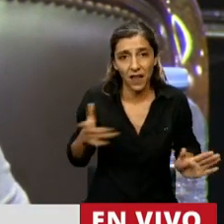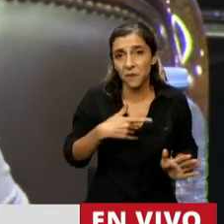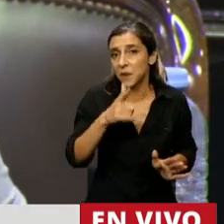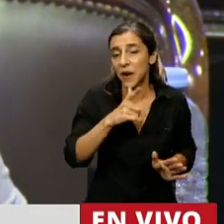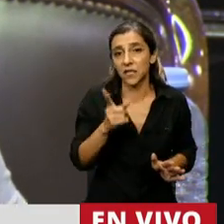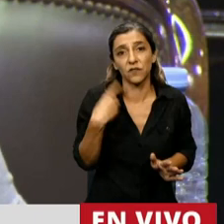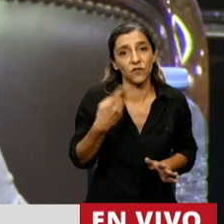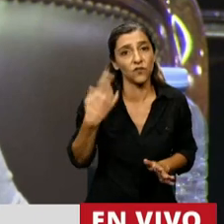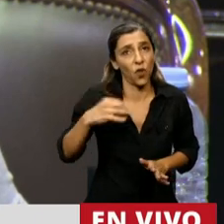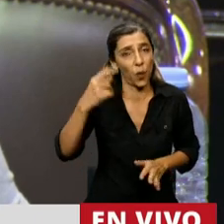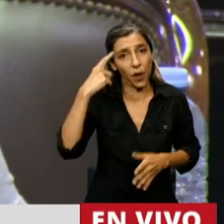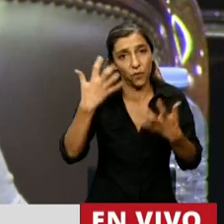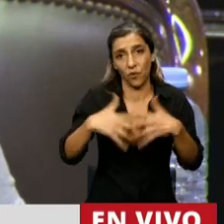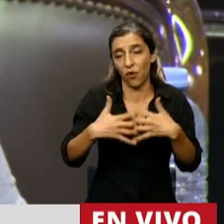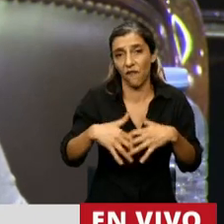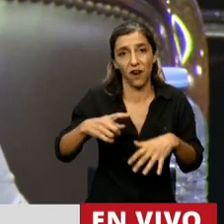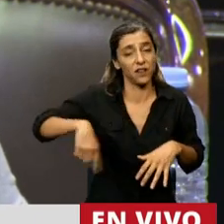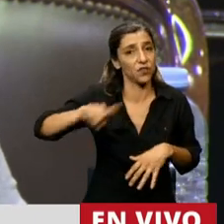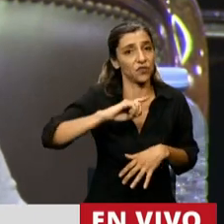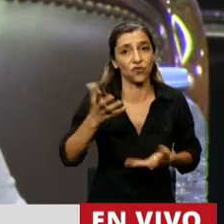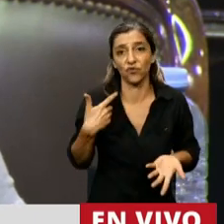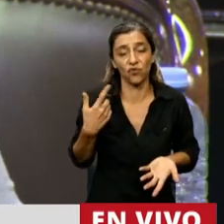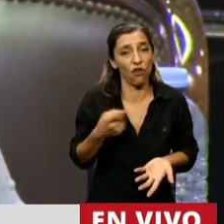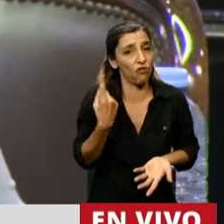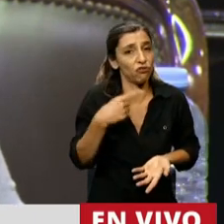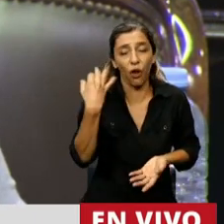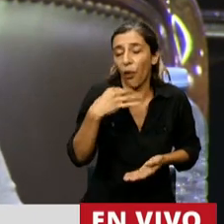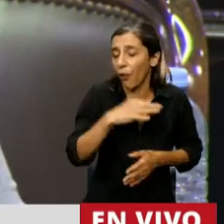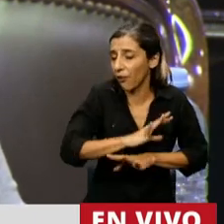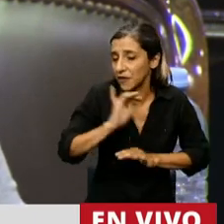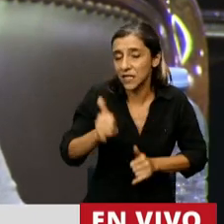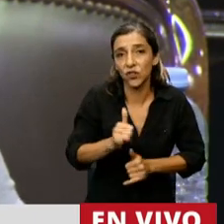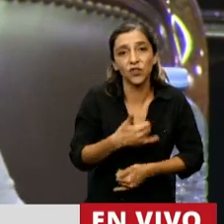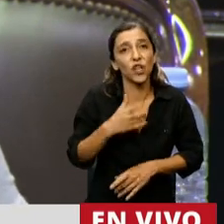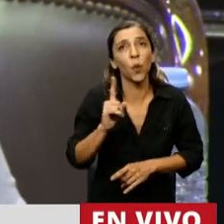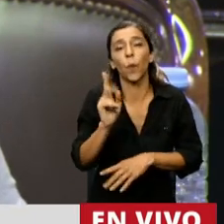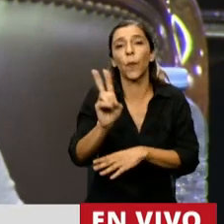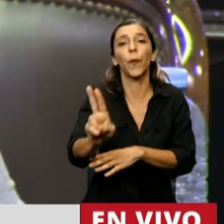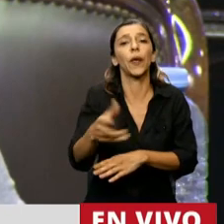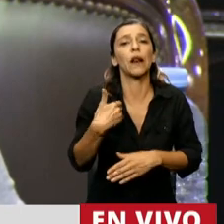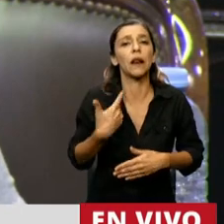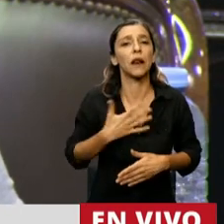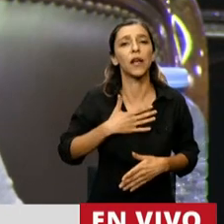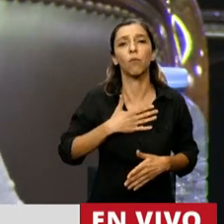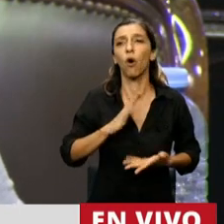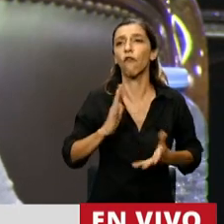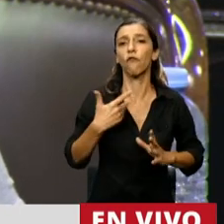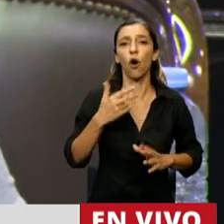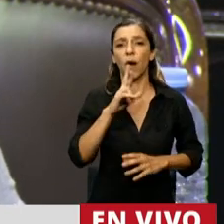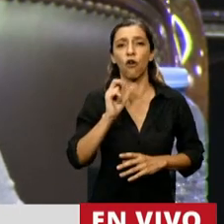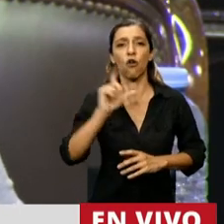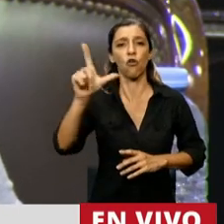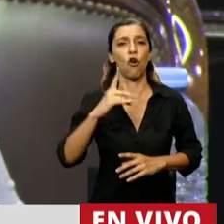nosotros tenemos que reflexionar como Cámara. No lo hago a esta cuestión de privilegio como desde un lugar o desde un